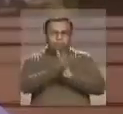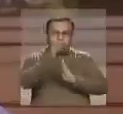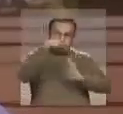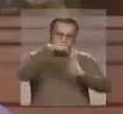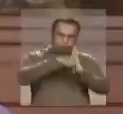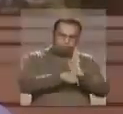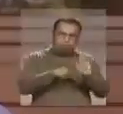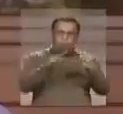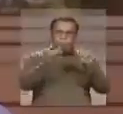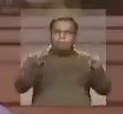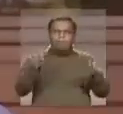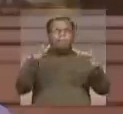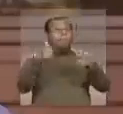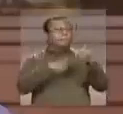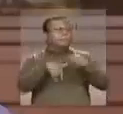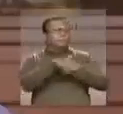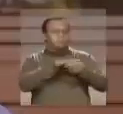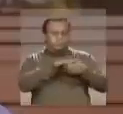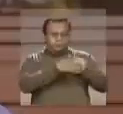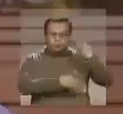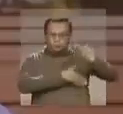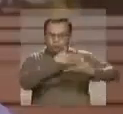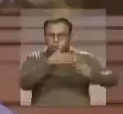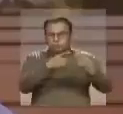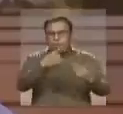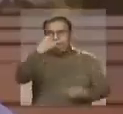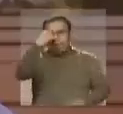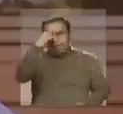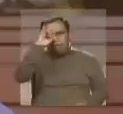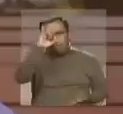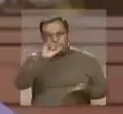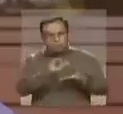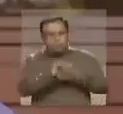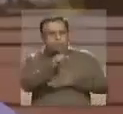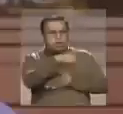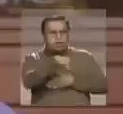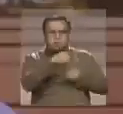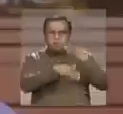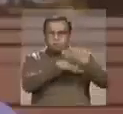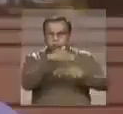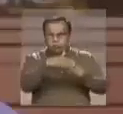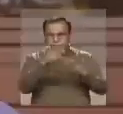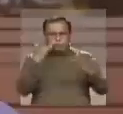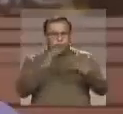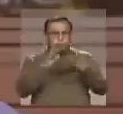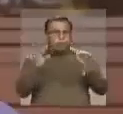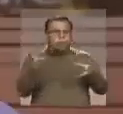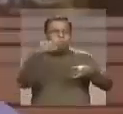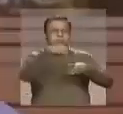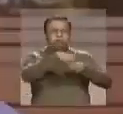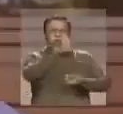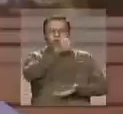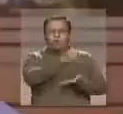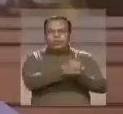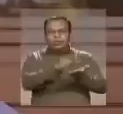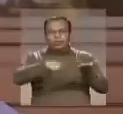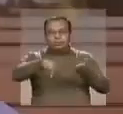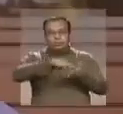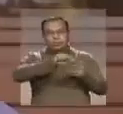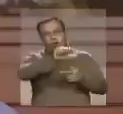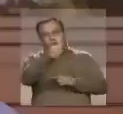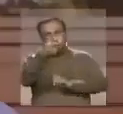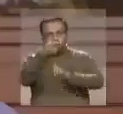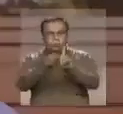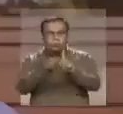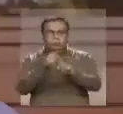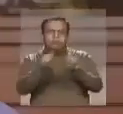profundidad, en qué va el asunto de los estereotipos, de ese encasillamiento que impide a veces asumir otros